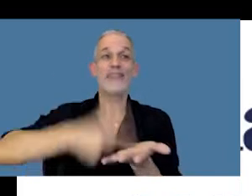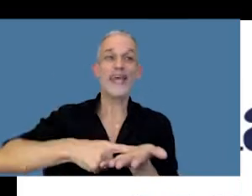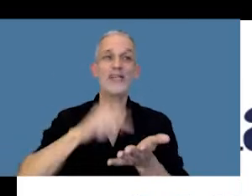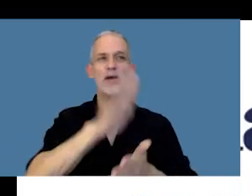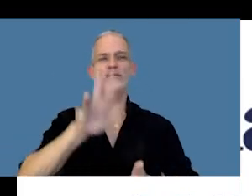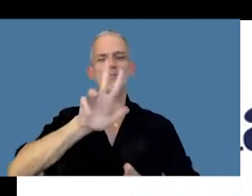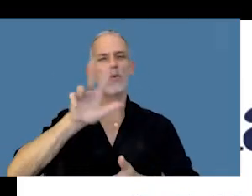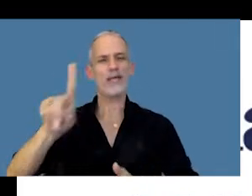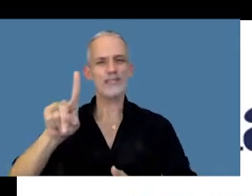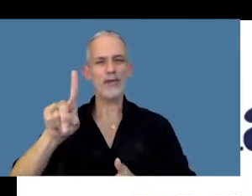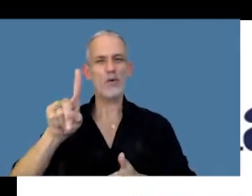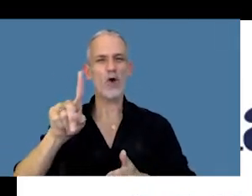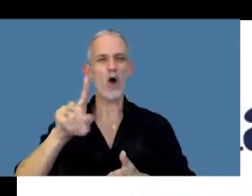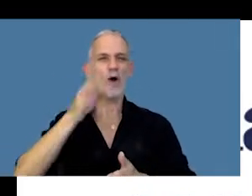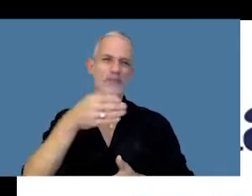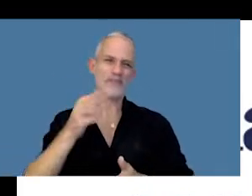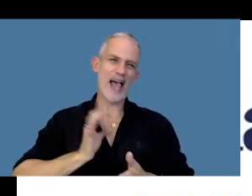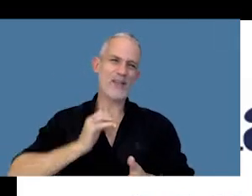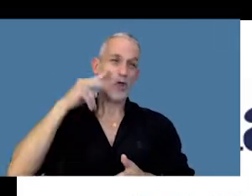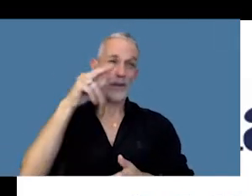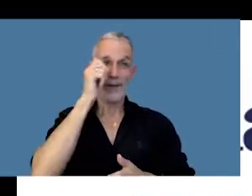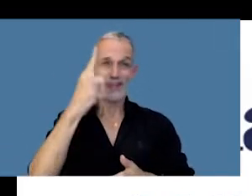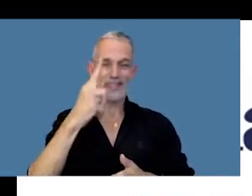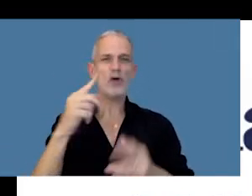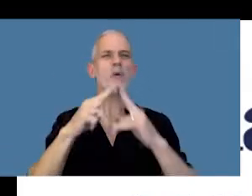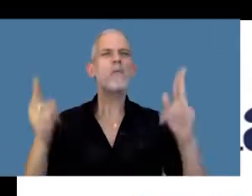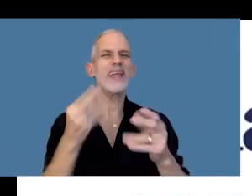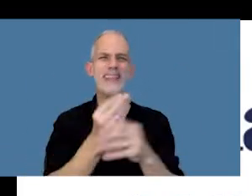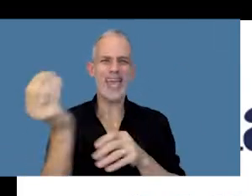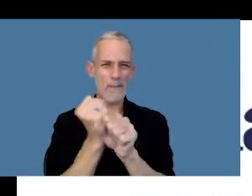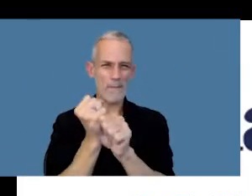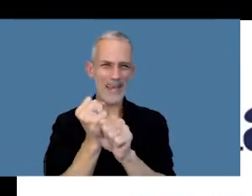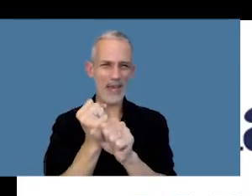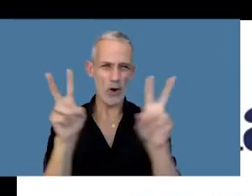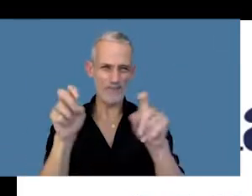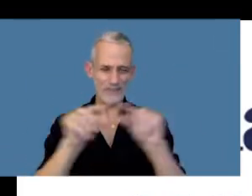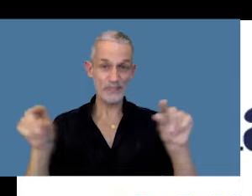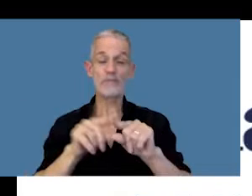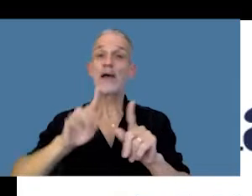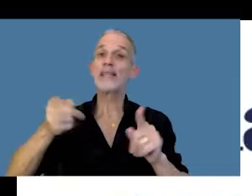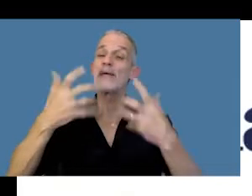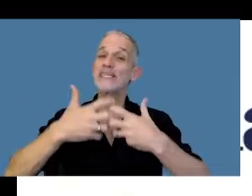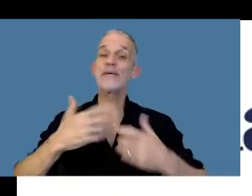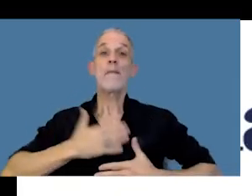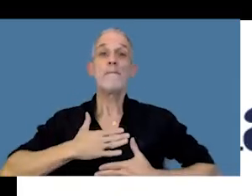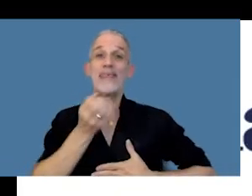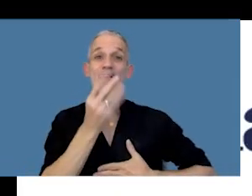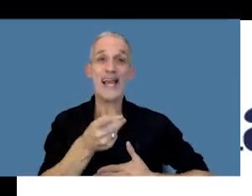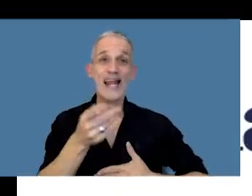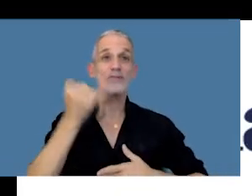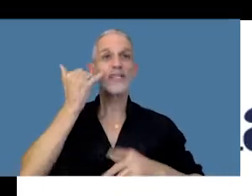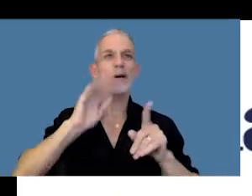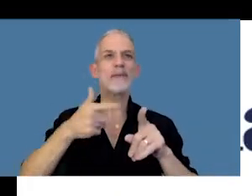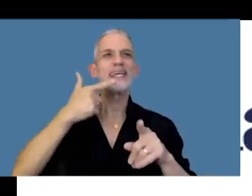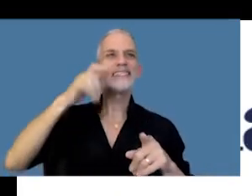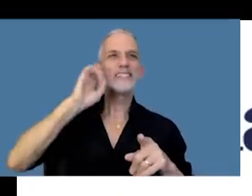551-2022, Puente al Empleo, para lo que también se van a adecuar los sistemas de Mi Declaración y los SICOS.